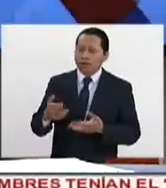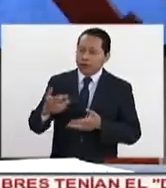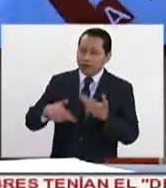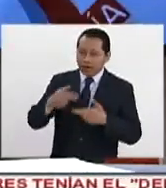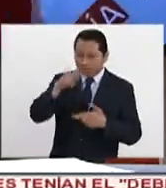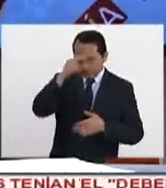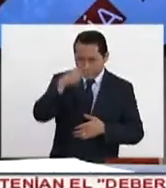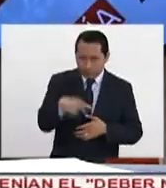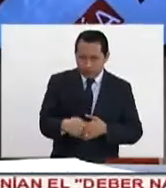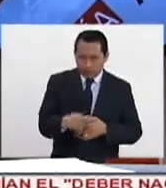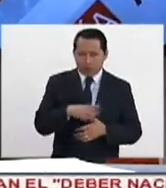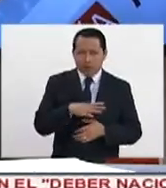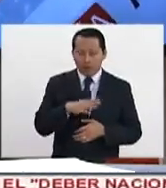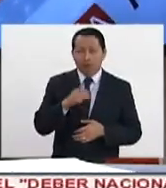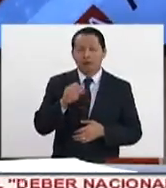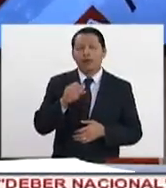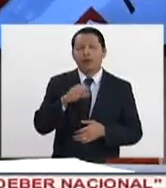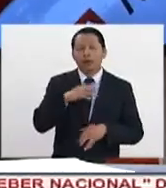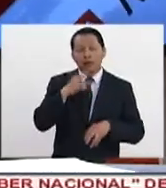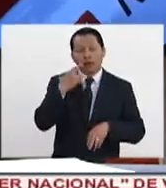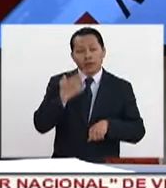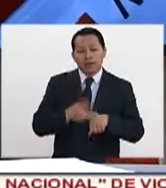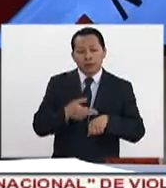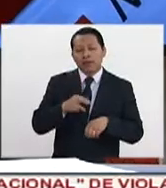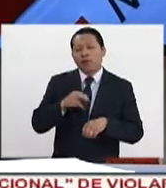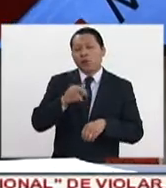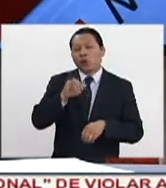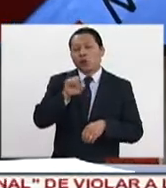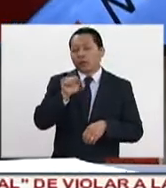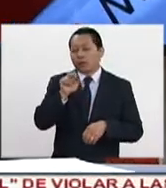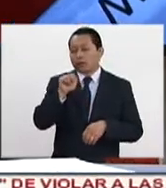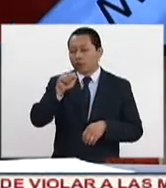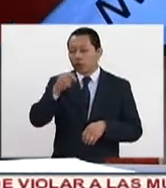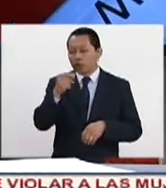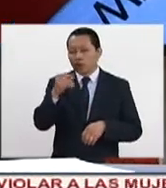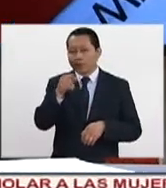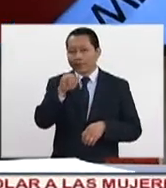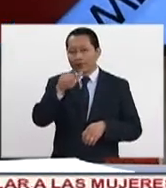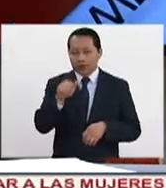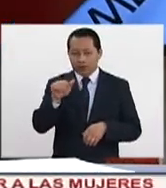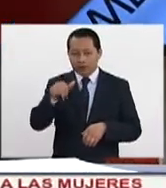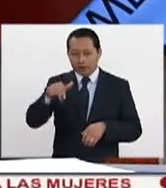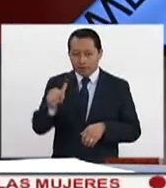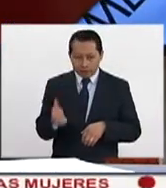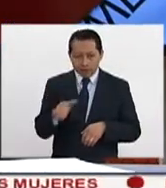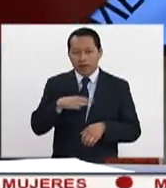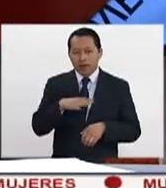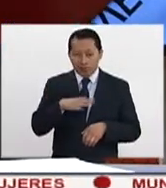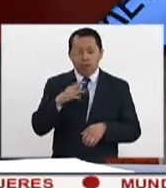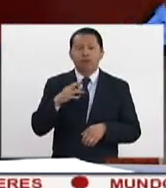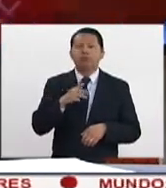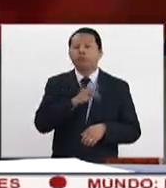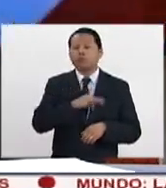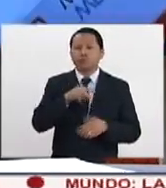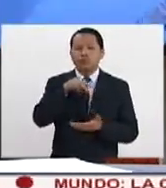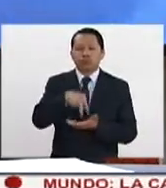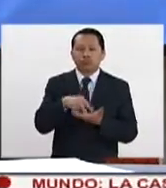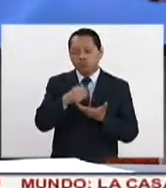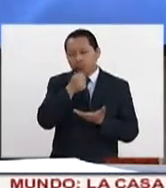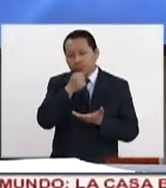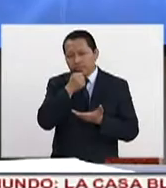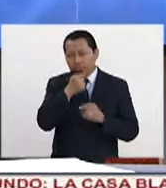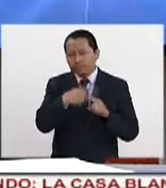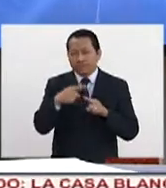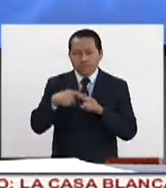De regreso a México, el secretario de Hacienda, José Antonio González Anaya, se reunió con representantes de los medios de comunicación. Aquí le presento